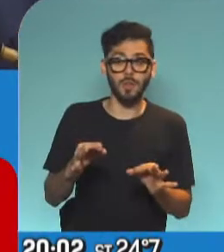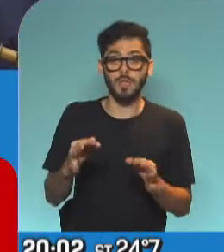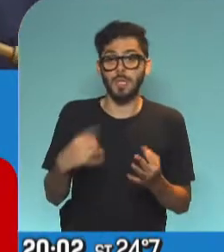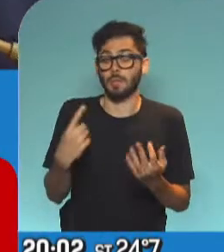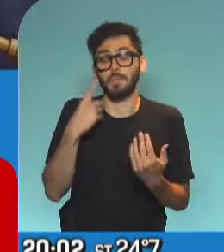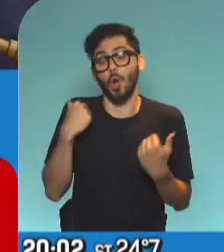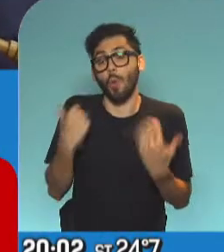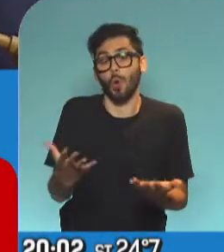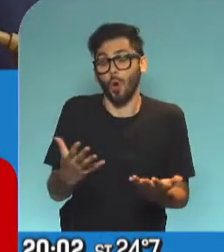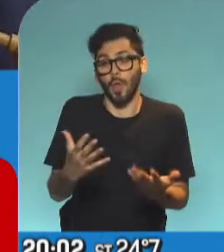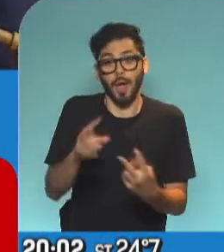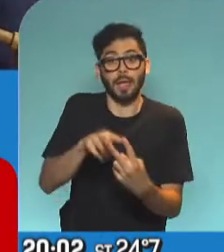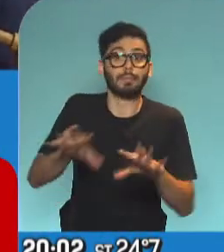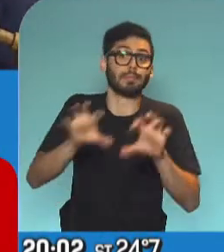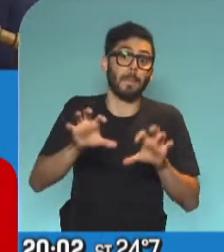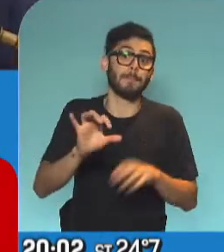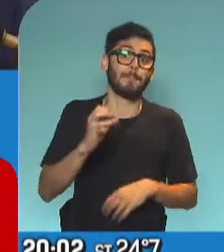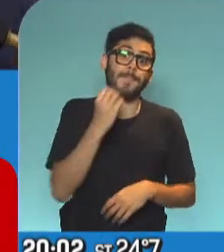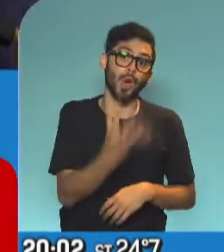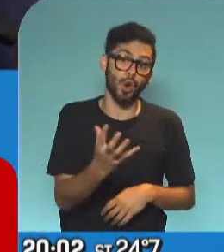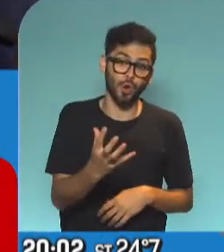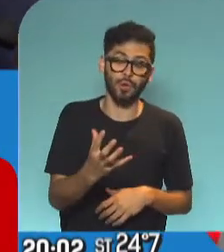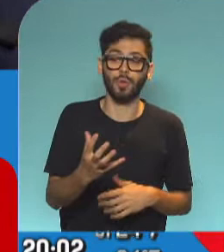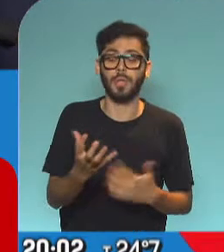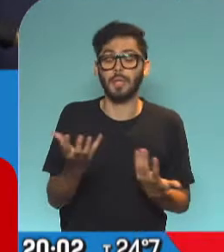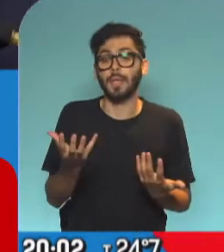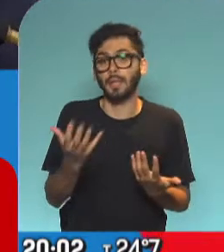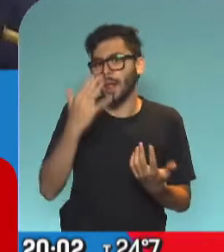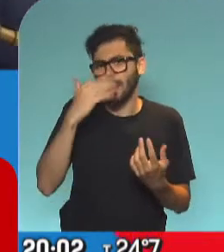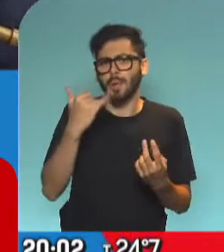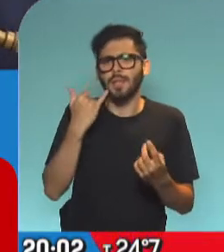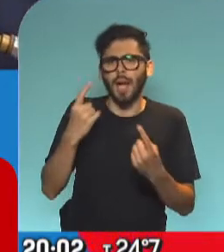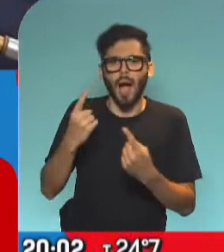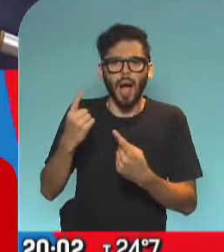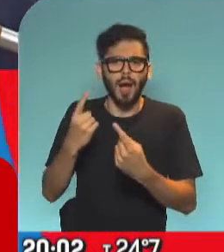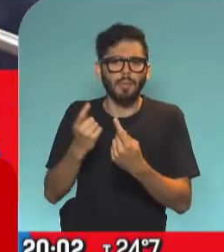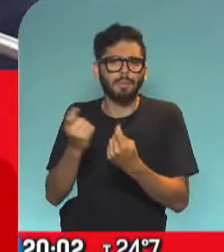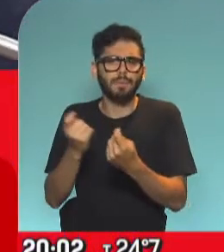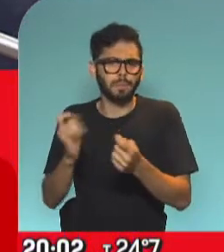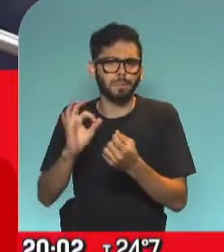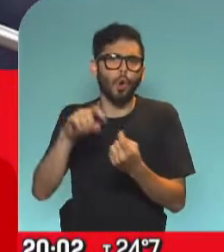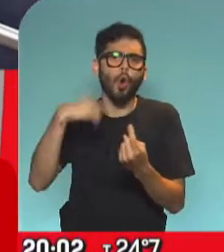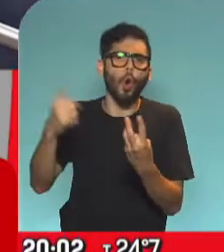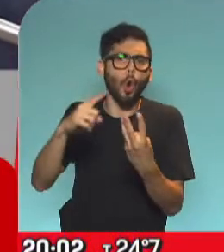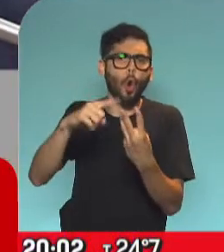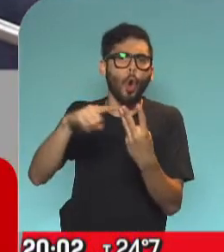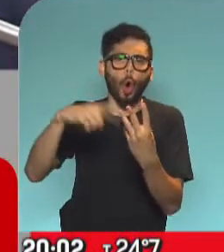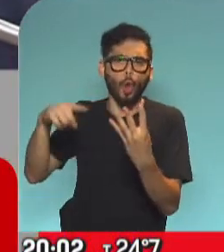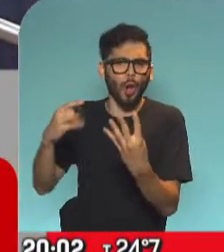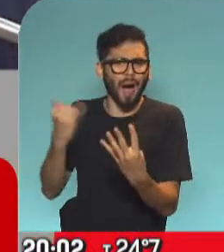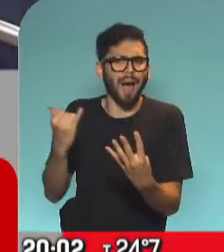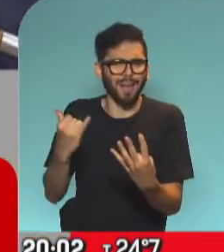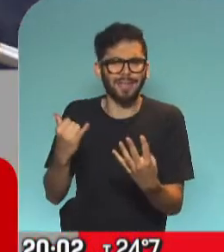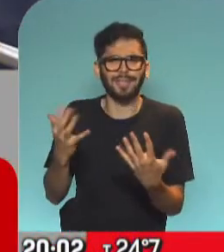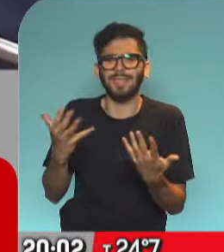oportunidad, o sea, cuanto antes mejor. Pero bueno, después tenemos ya negociaciones cerradas también con otros proveedores, de manera